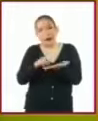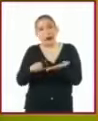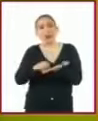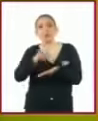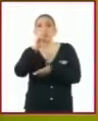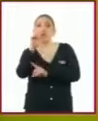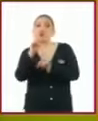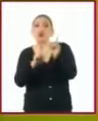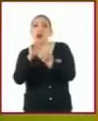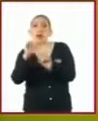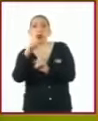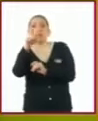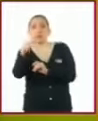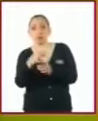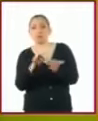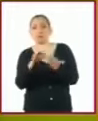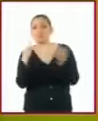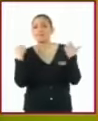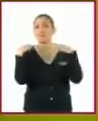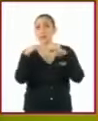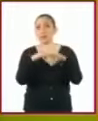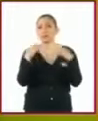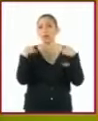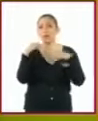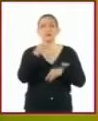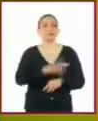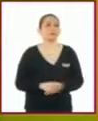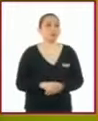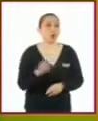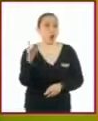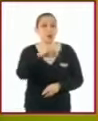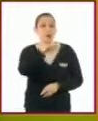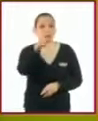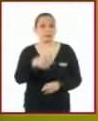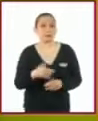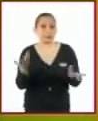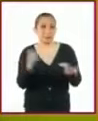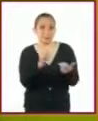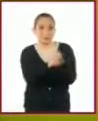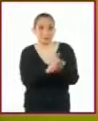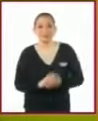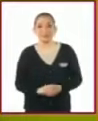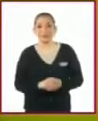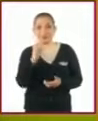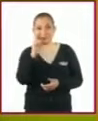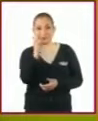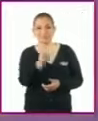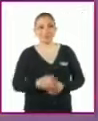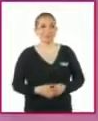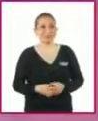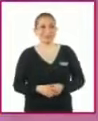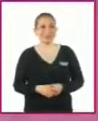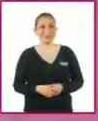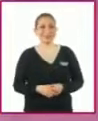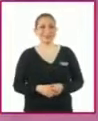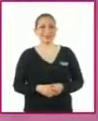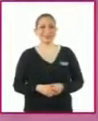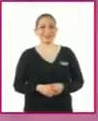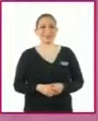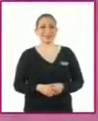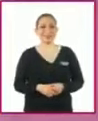sus dudas para expresarlas a su maestra o maestro cuando tengan oportunidad. ¡Vamos a verlo!